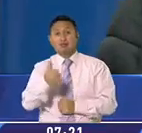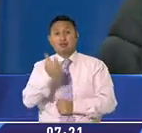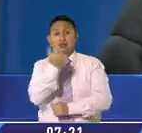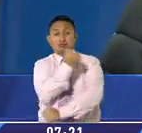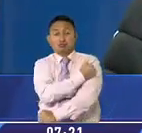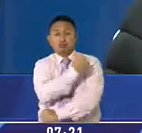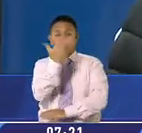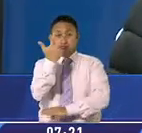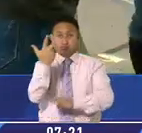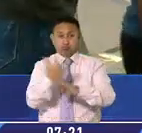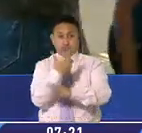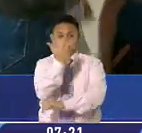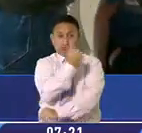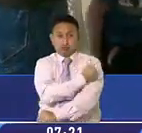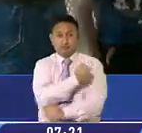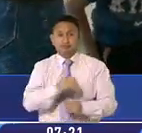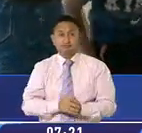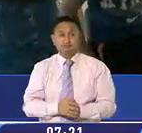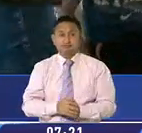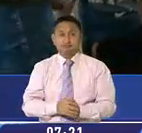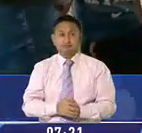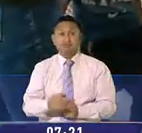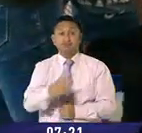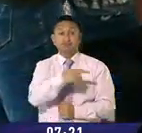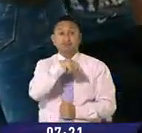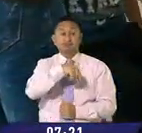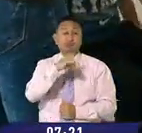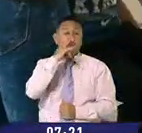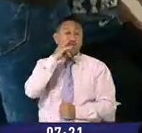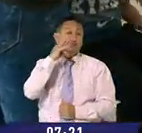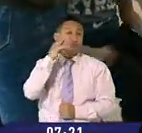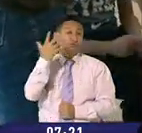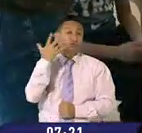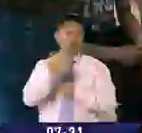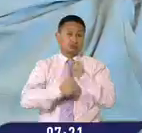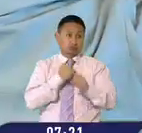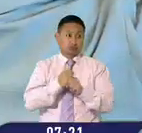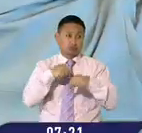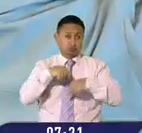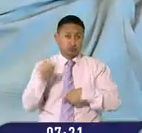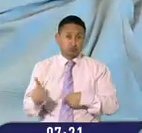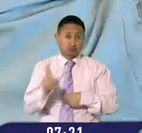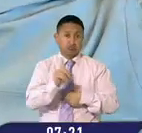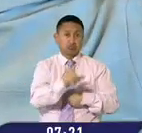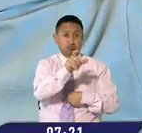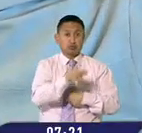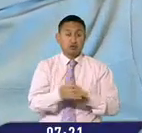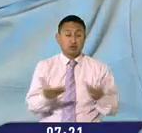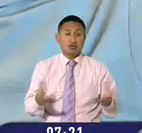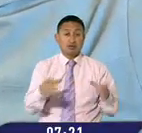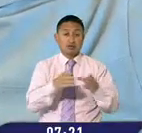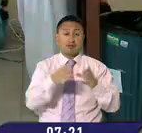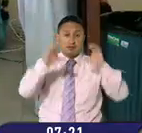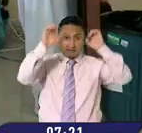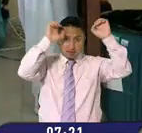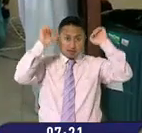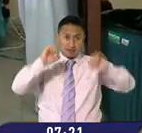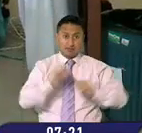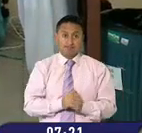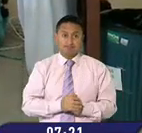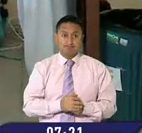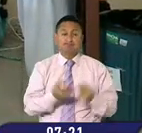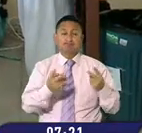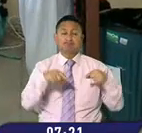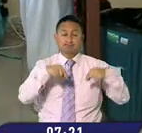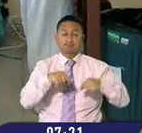los vacunatorios también se reciben a niños desde los 5 años, personas que trabajan en sectores estratégicos, además de quienes deben aplicarse primeras